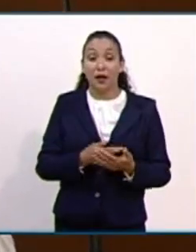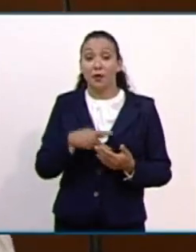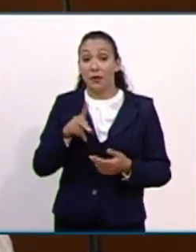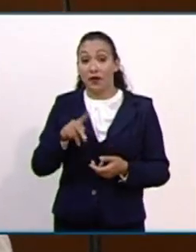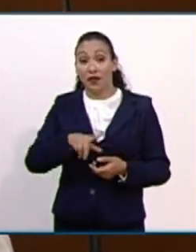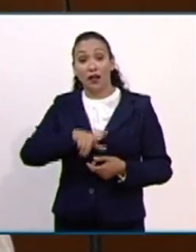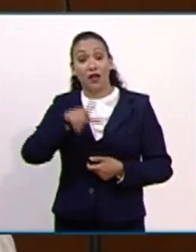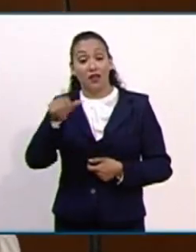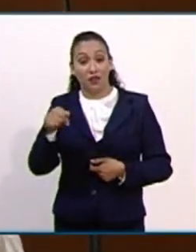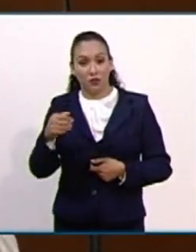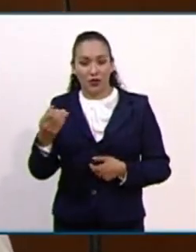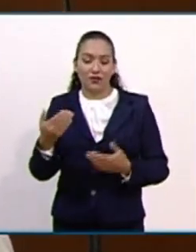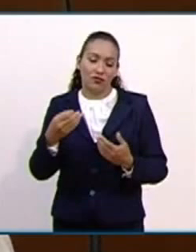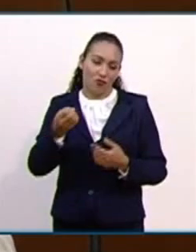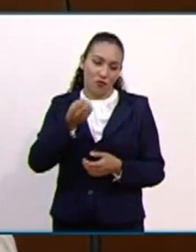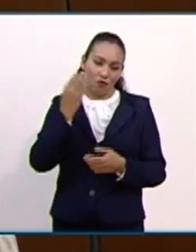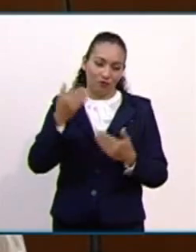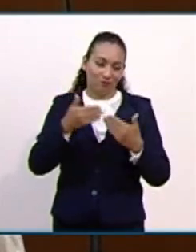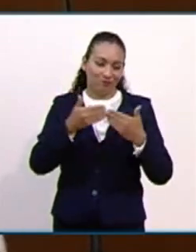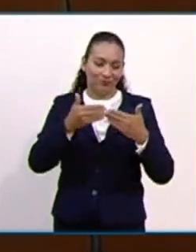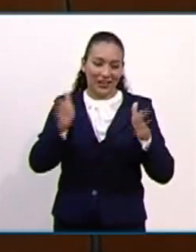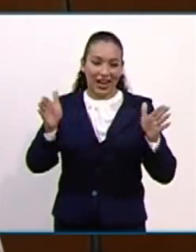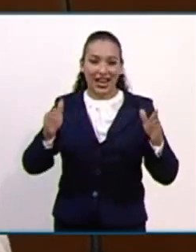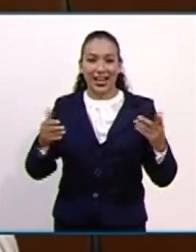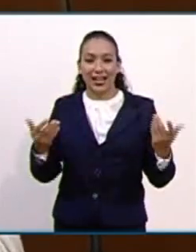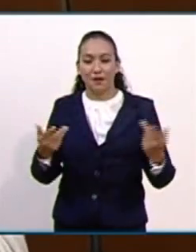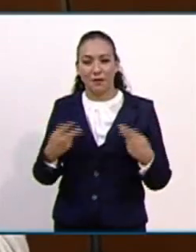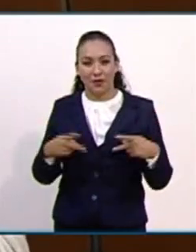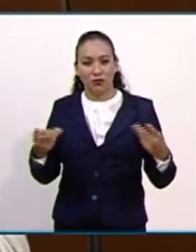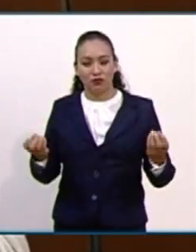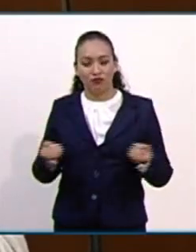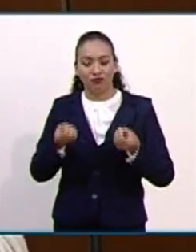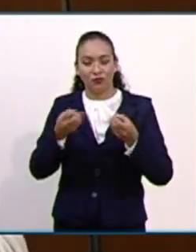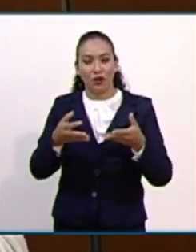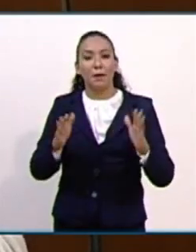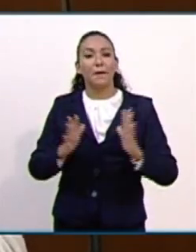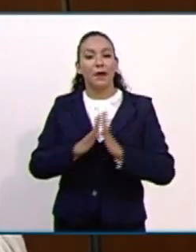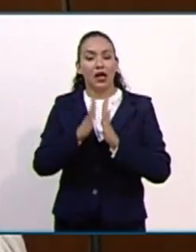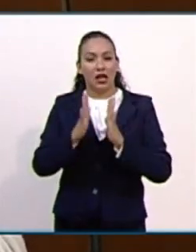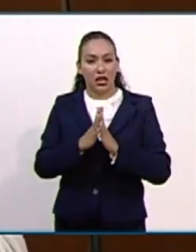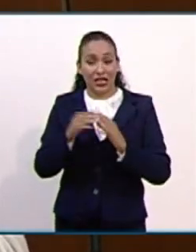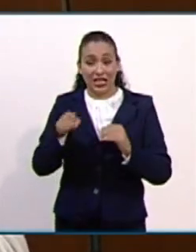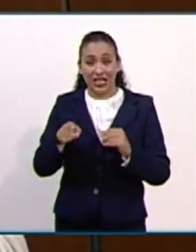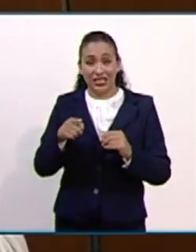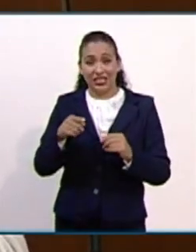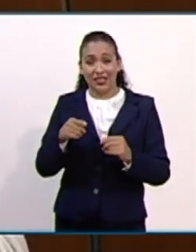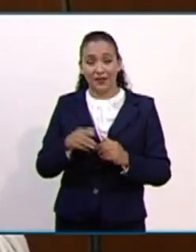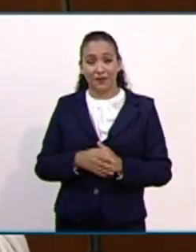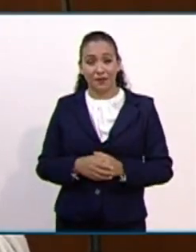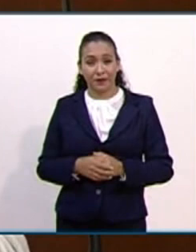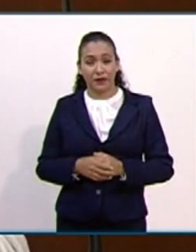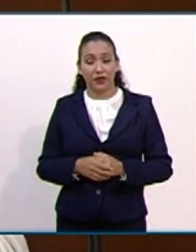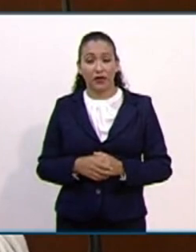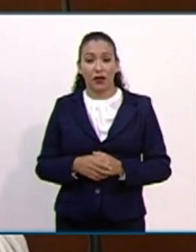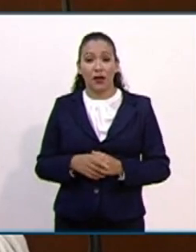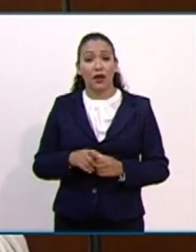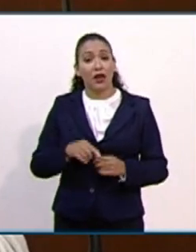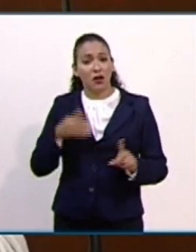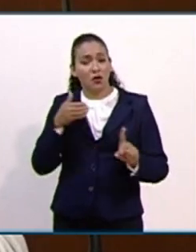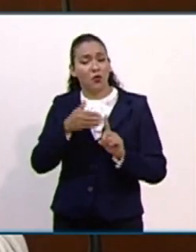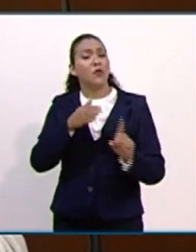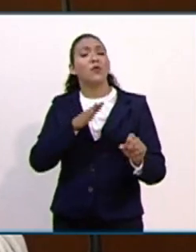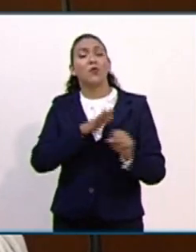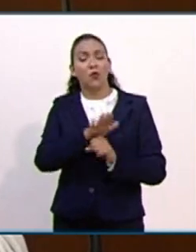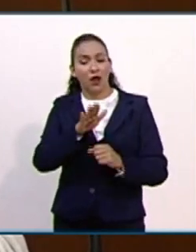de un foro muy abierto, muy grande, muy, digamos, muy ruidoso, se